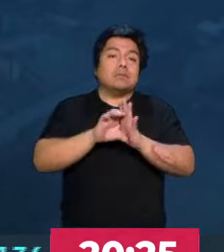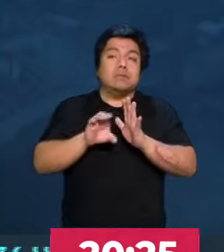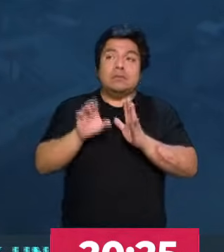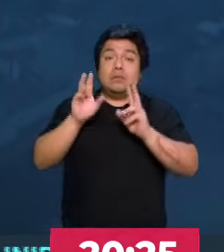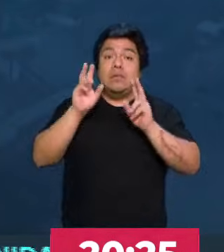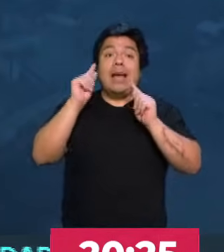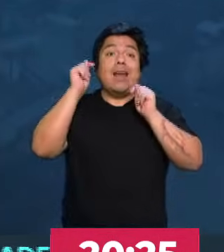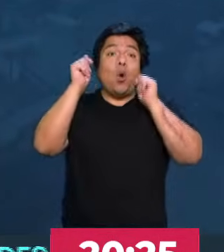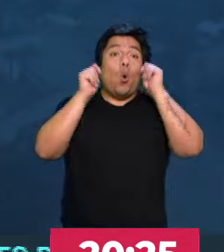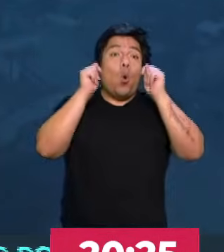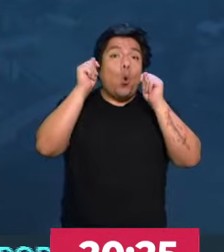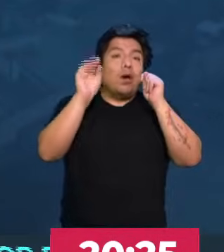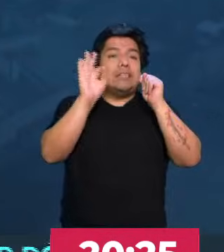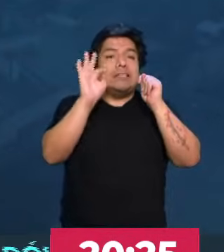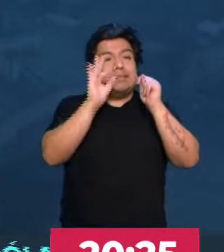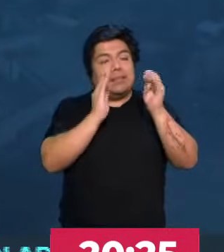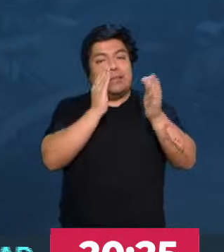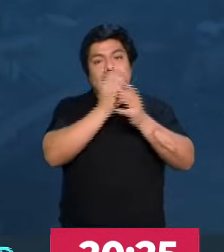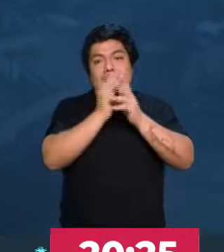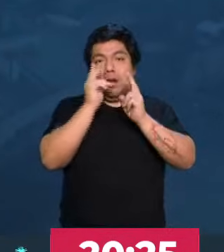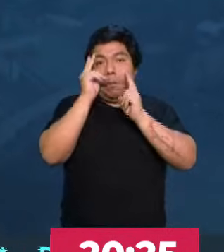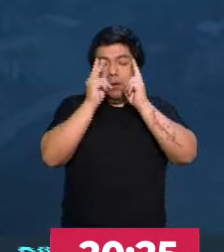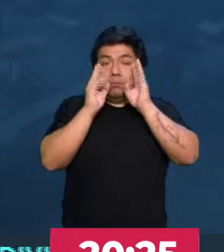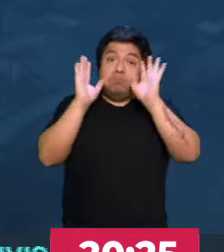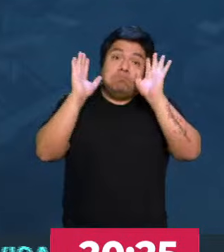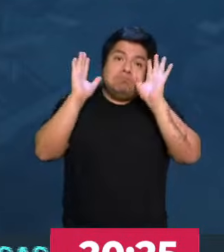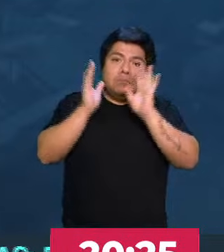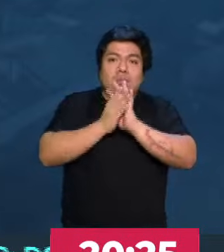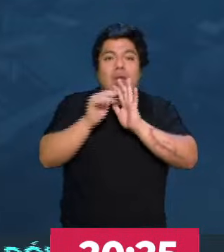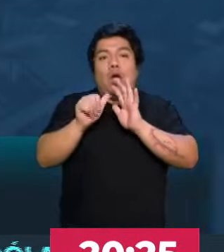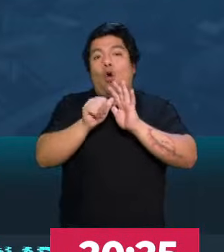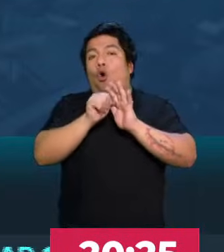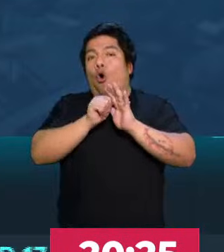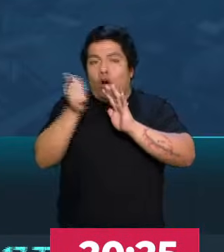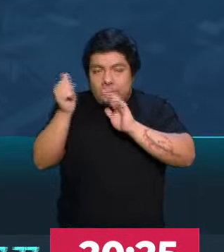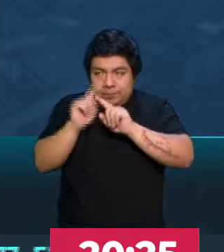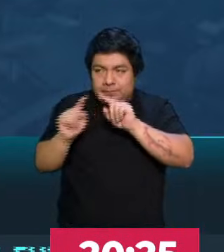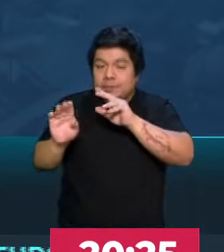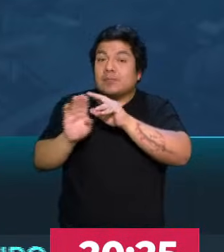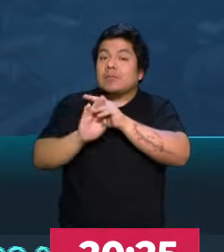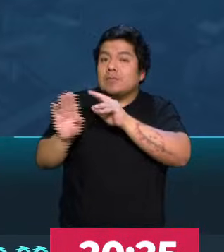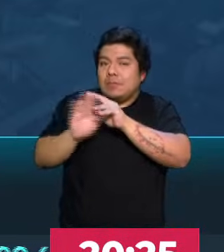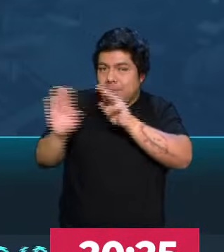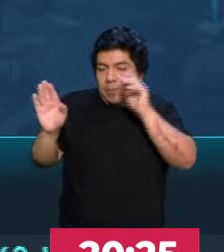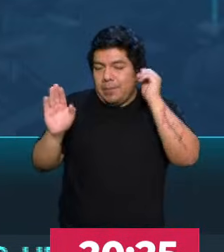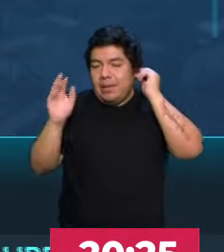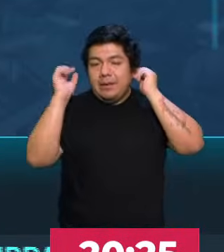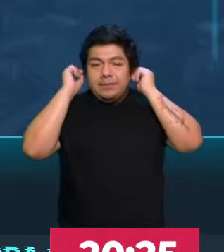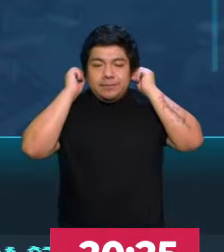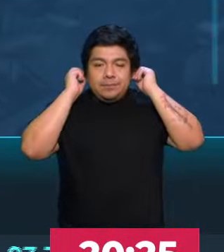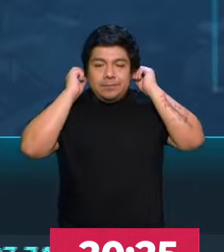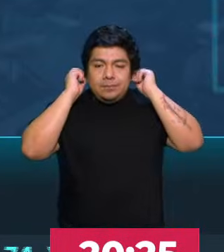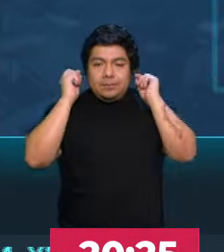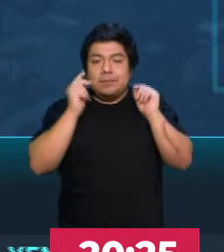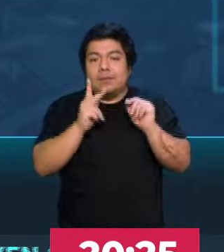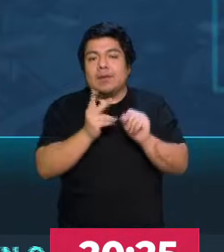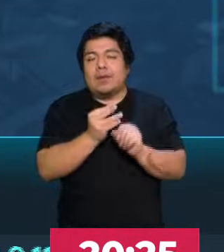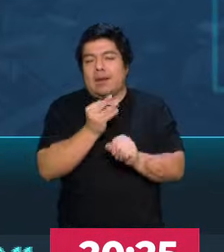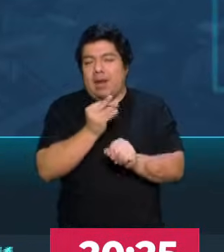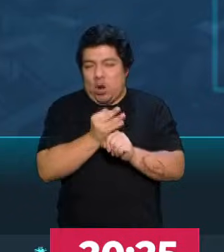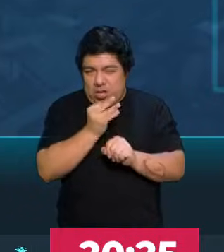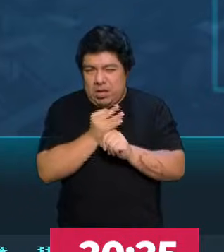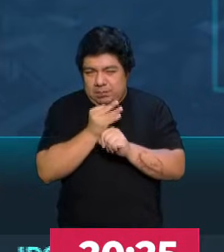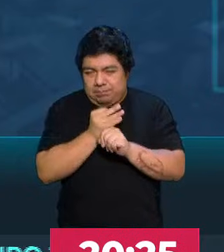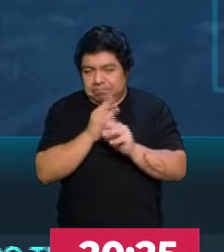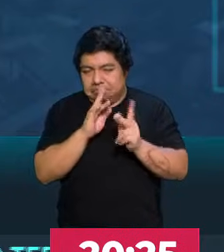turismo podrían considerar ir, ¿no? Otra circunstancia muy distinta es la migración. Pero creo que ahora es un momento interesante para hablar de algo que tiene